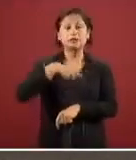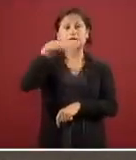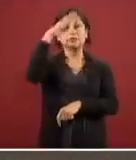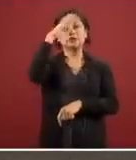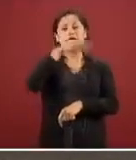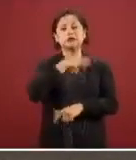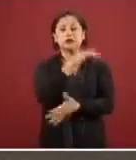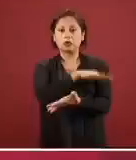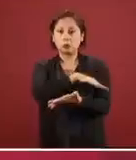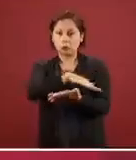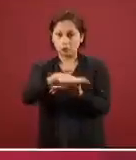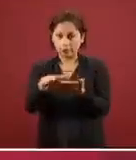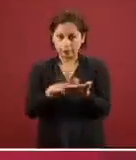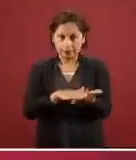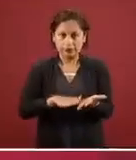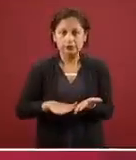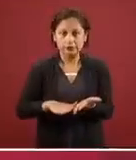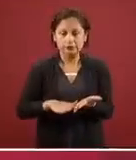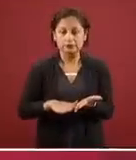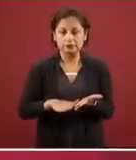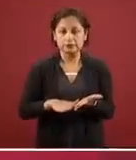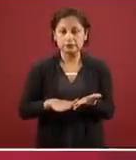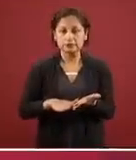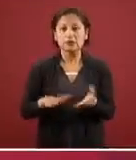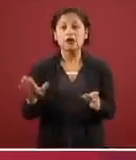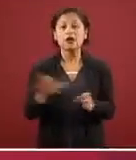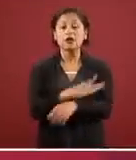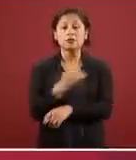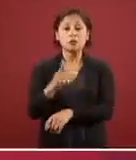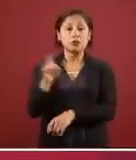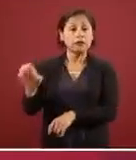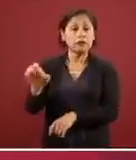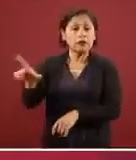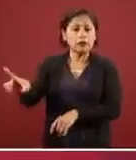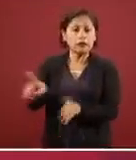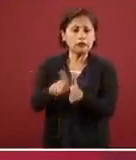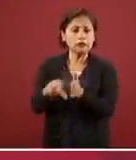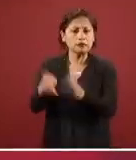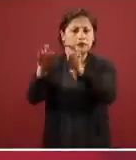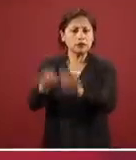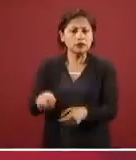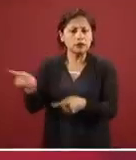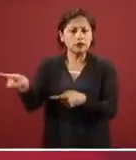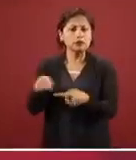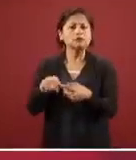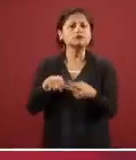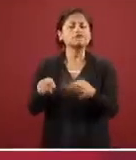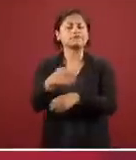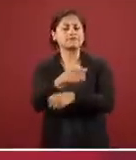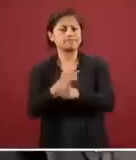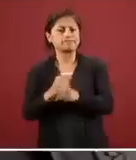periodista, investigador, que logró